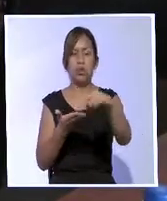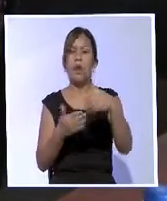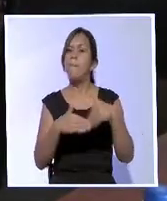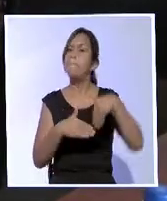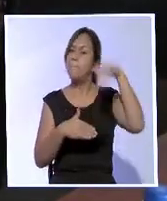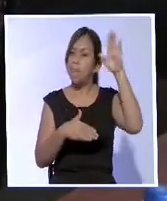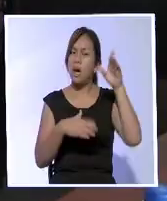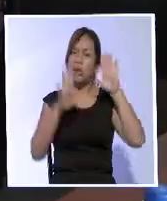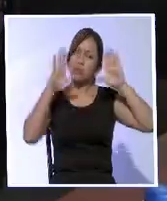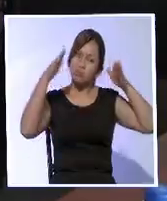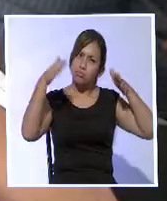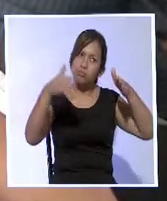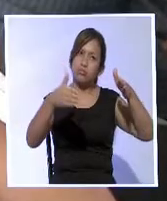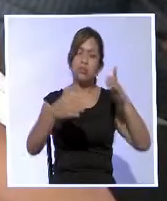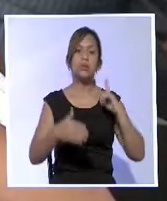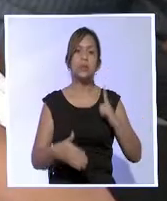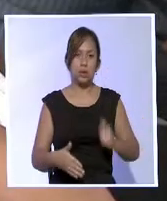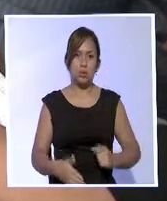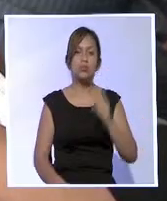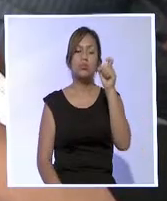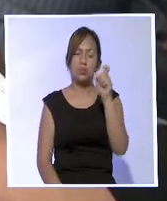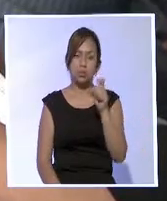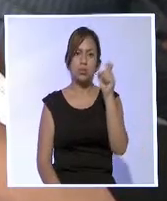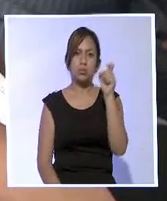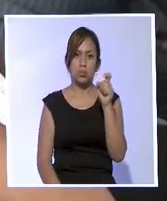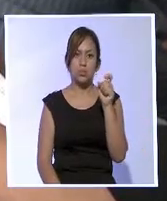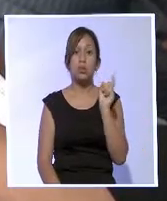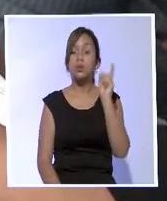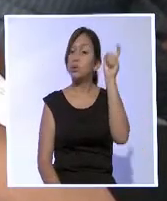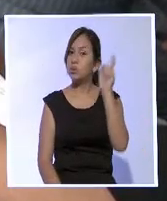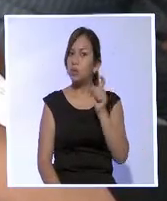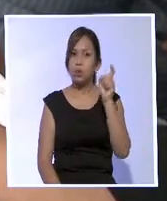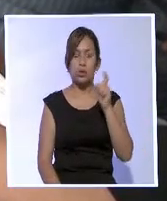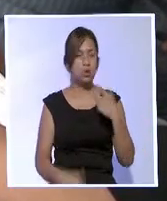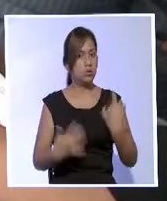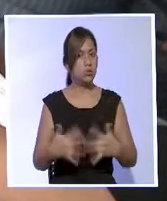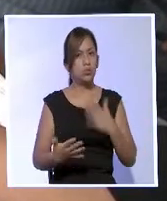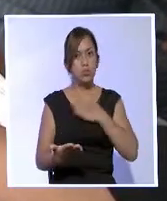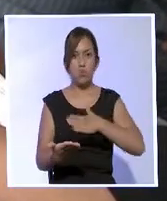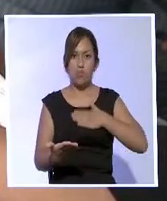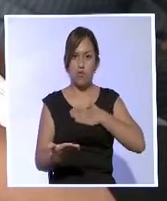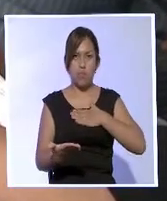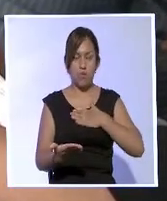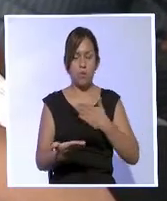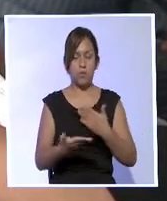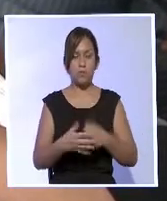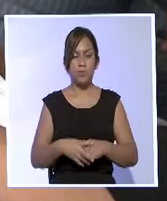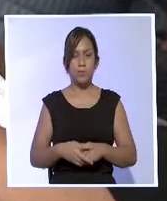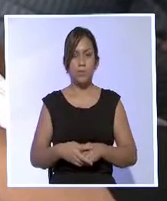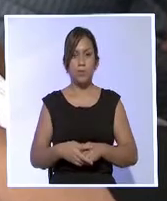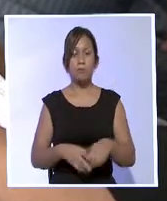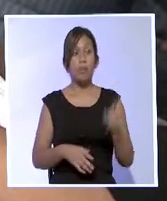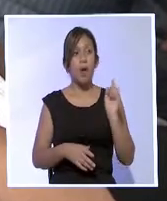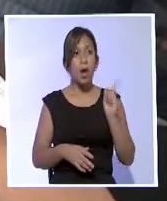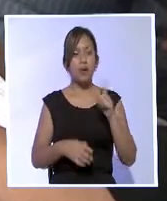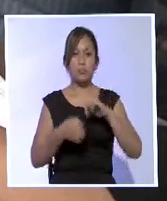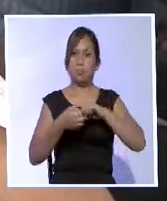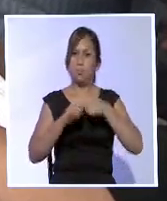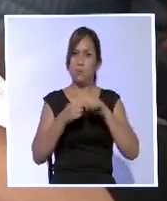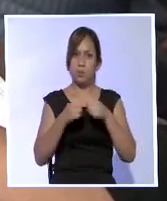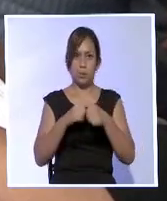los profesionales de la salud por ello dijo es necesario trabajar en inclusión prevención y concienciación ahí está el problema